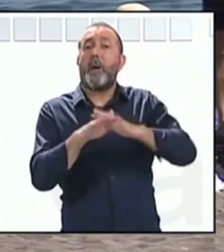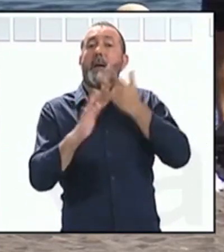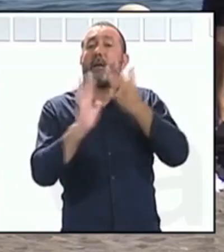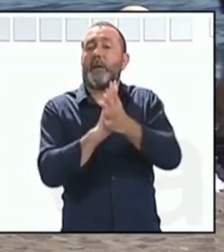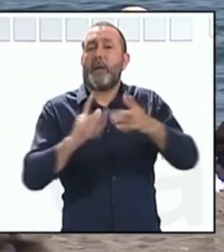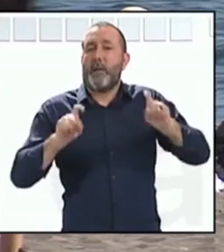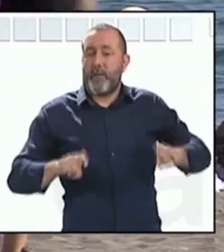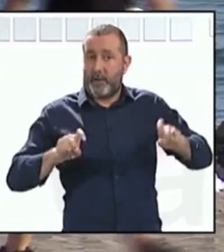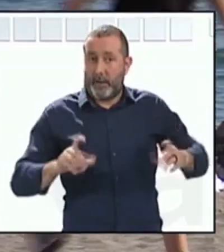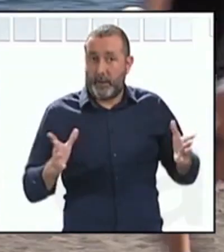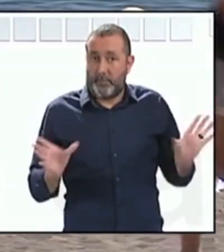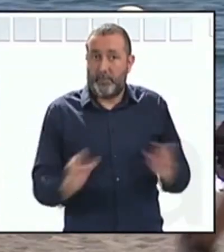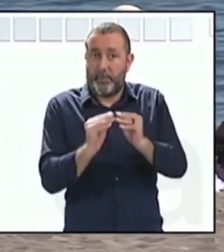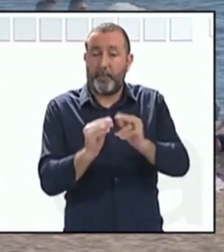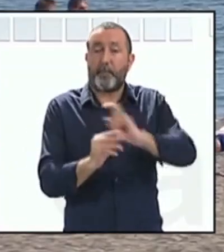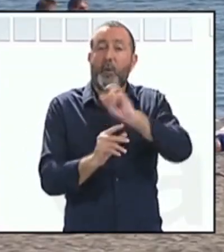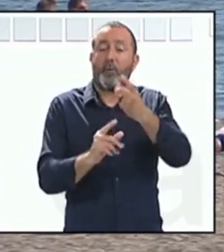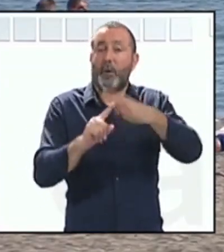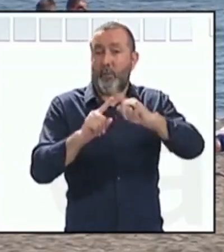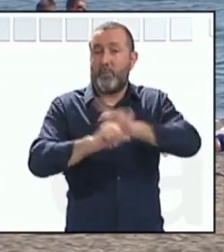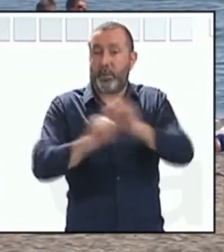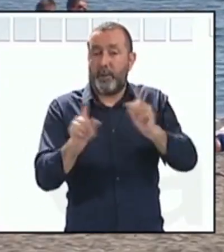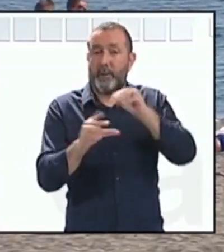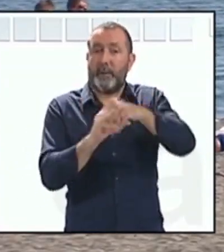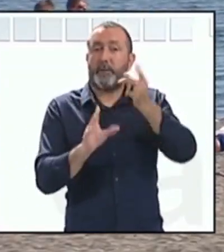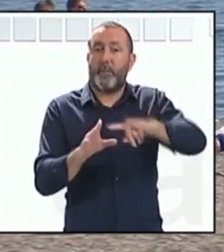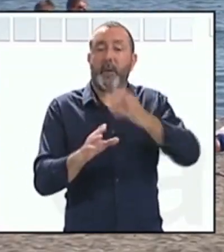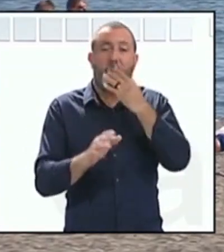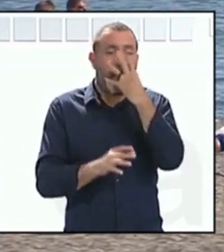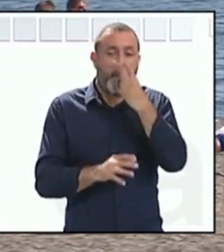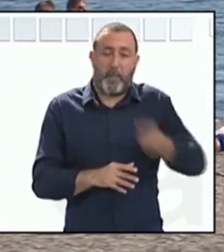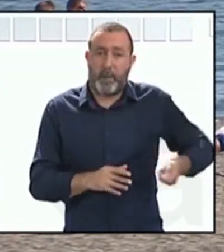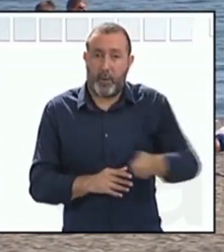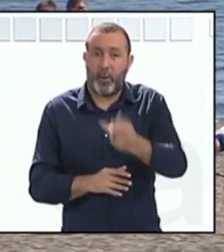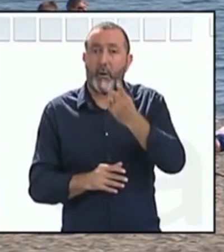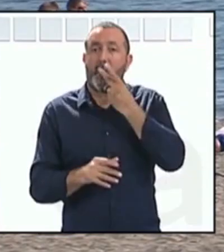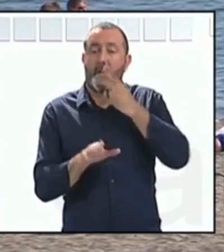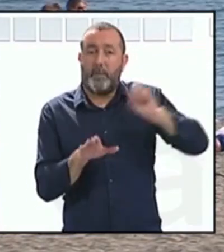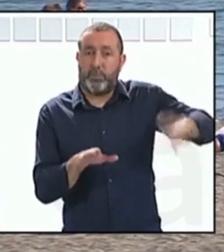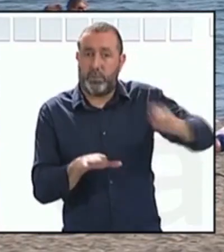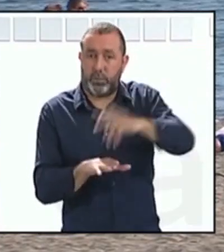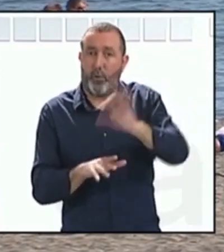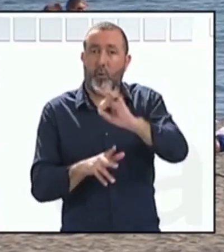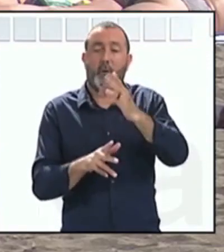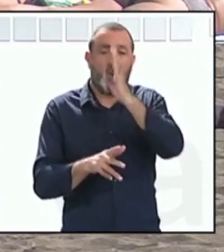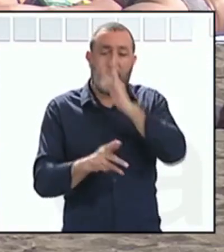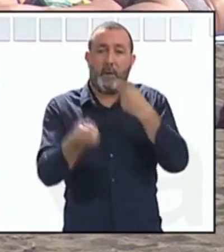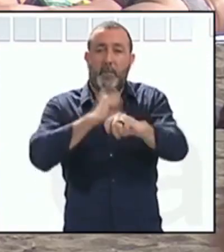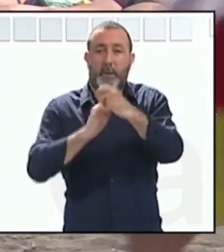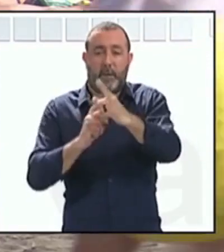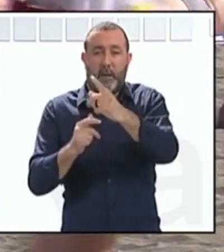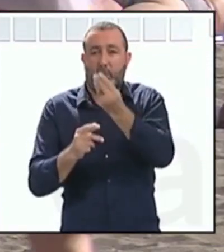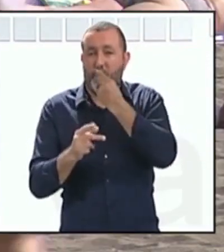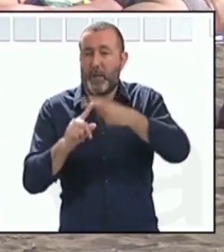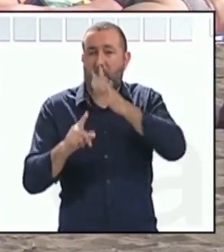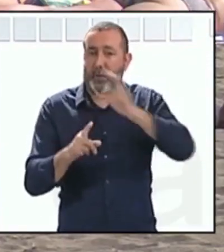definitiva tranquilo, ¿no? Otras restricciones en las playas malagueñas son la presencia de perros, tirar colillas o la venta ambulante. Y para que no